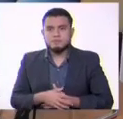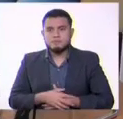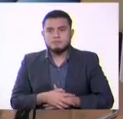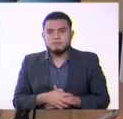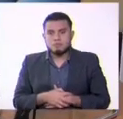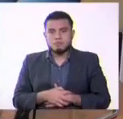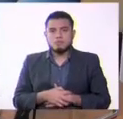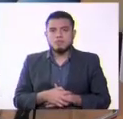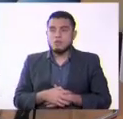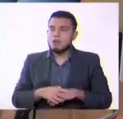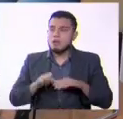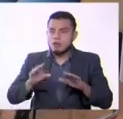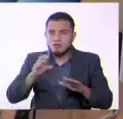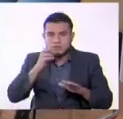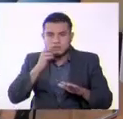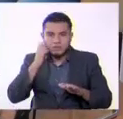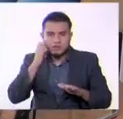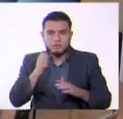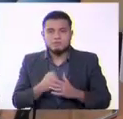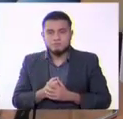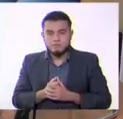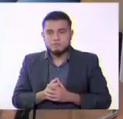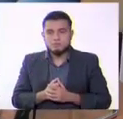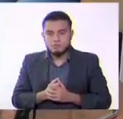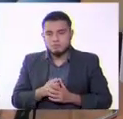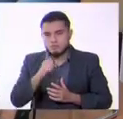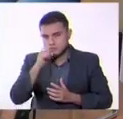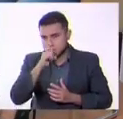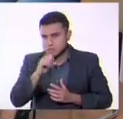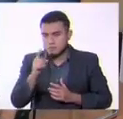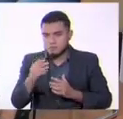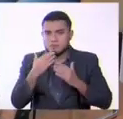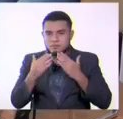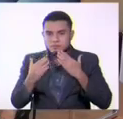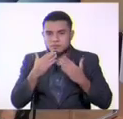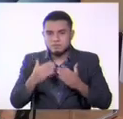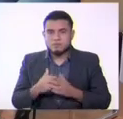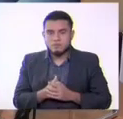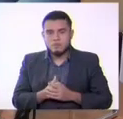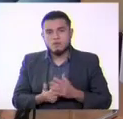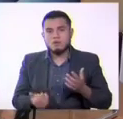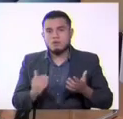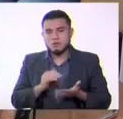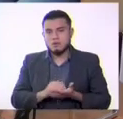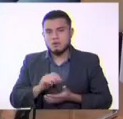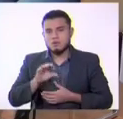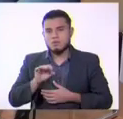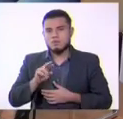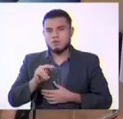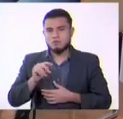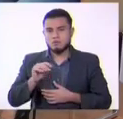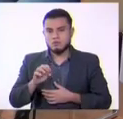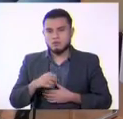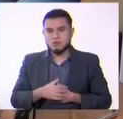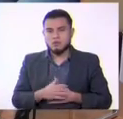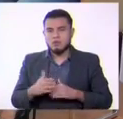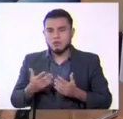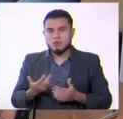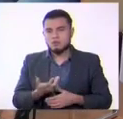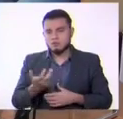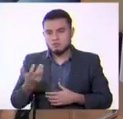Muchísimas gracias, Federico, y es precisamente con esa explicación de vuelta a las fuentes que nosotros